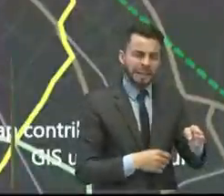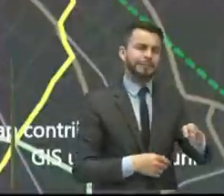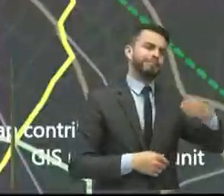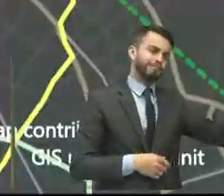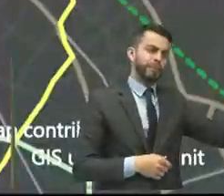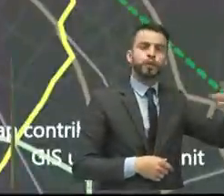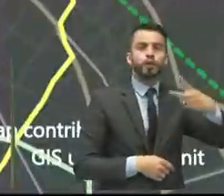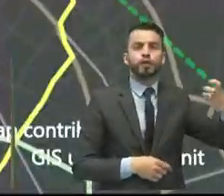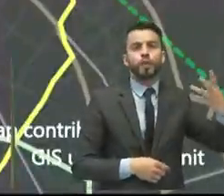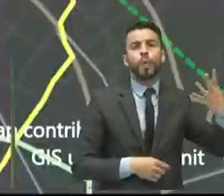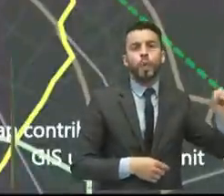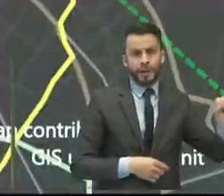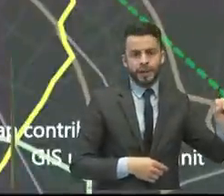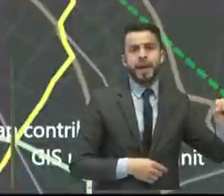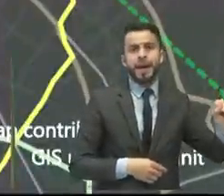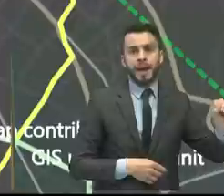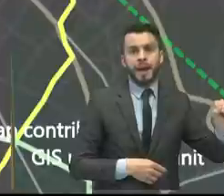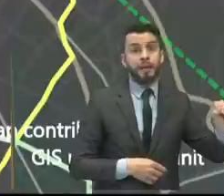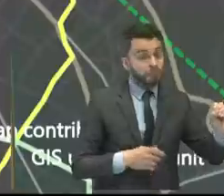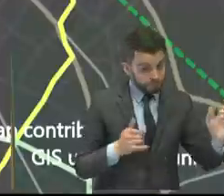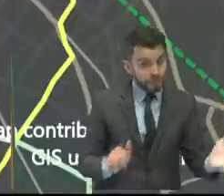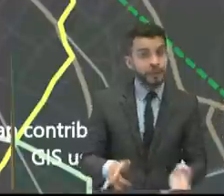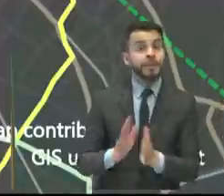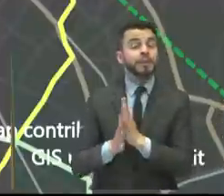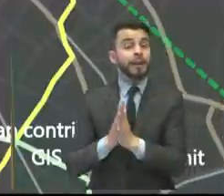y que ya empieza en nuestro centro histórico.